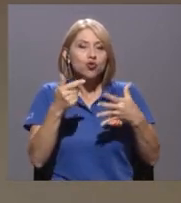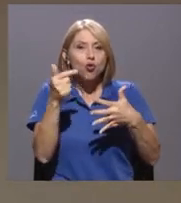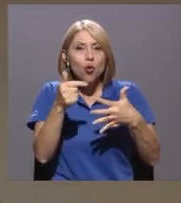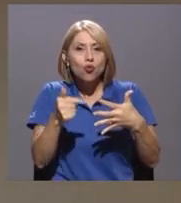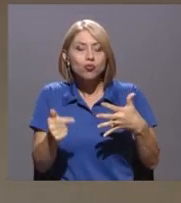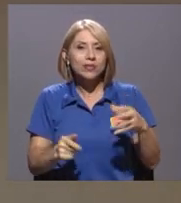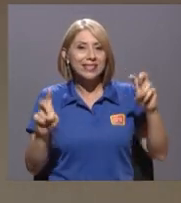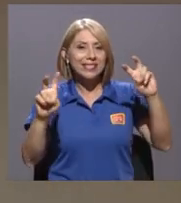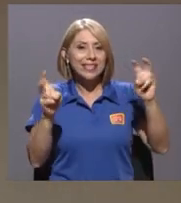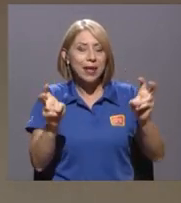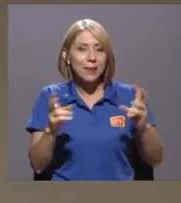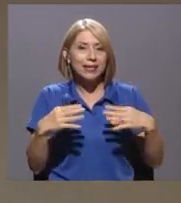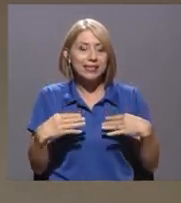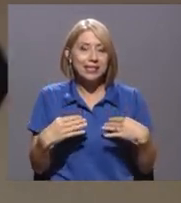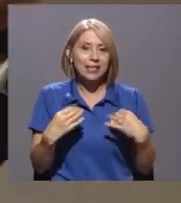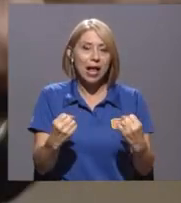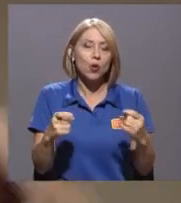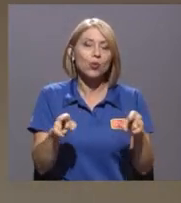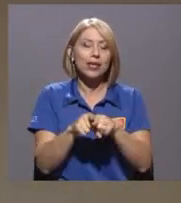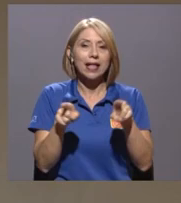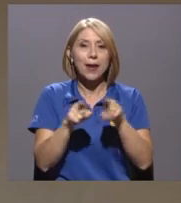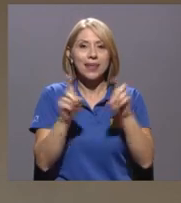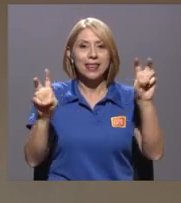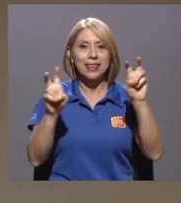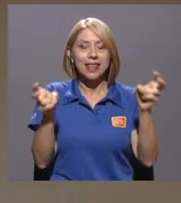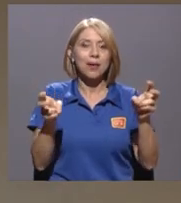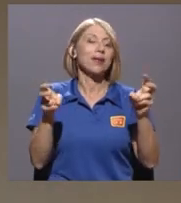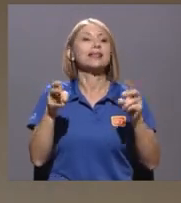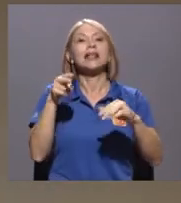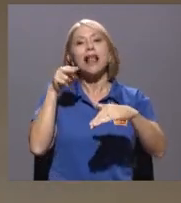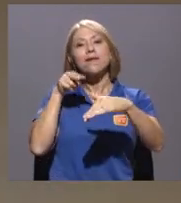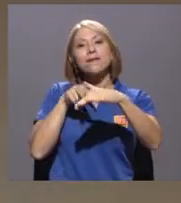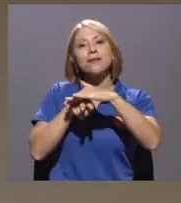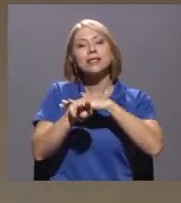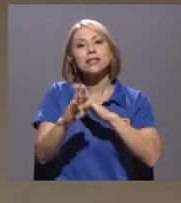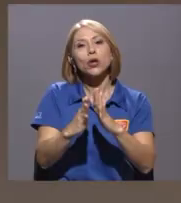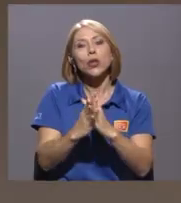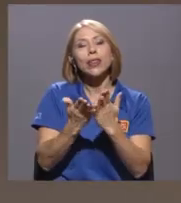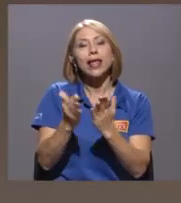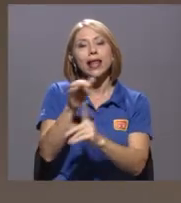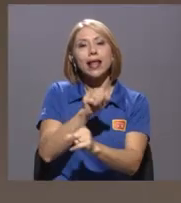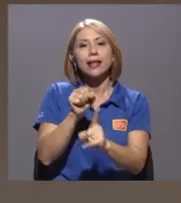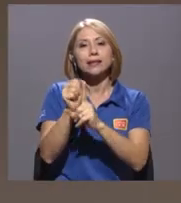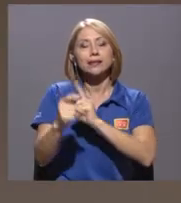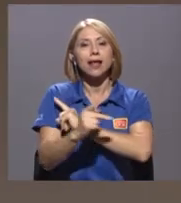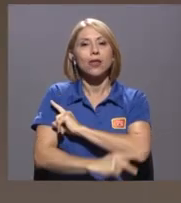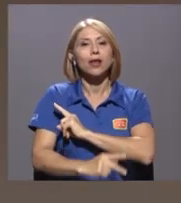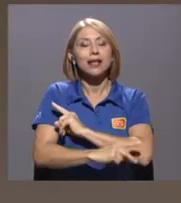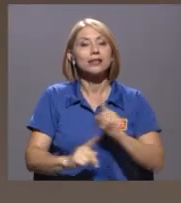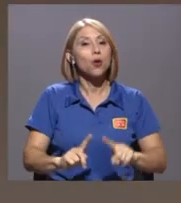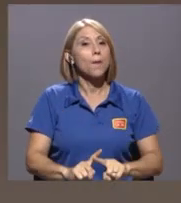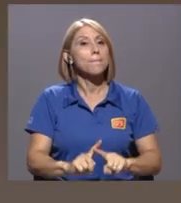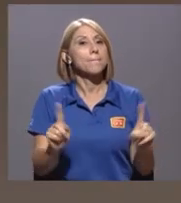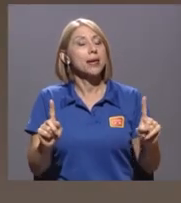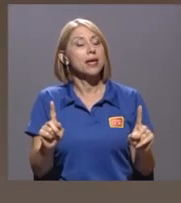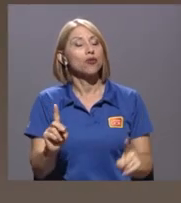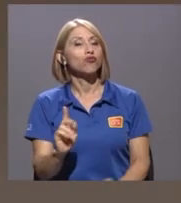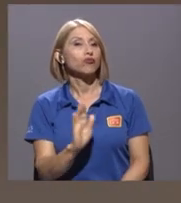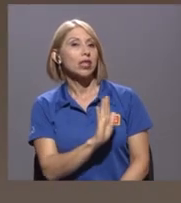de salud como de la visión del estado de la nación pero desde sus dos